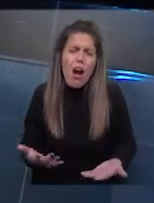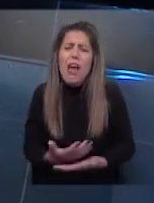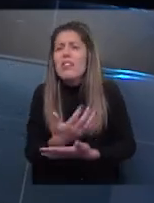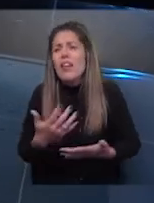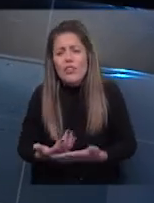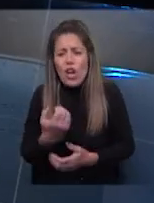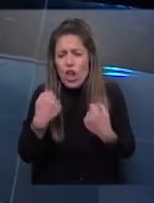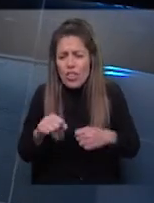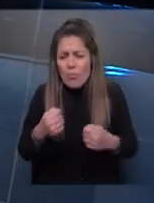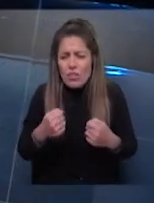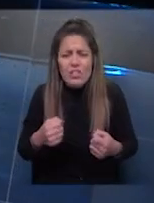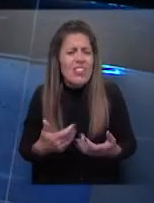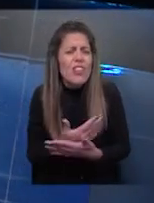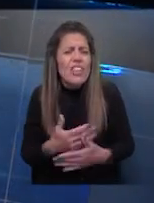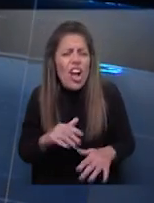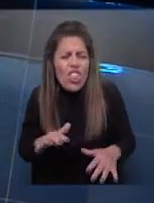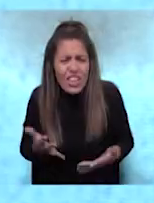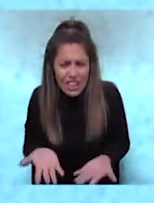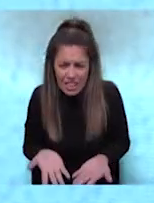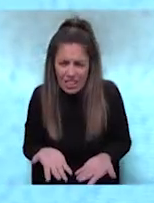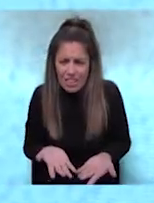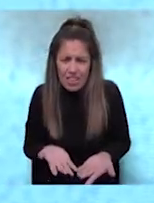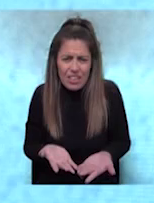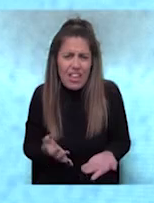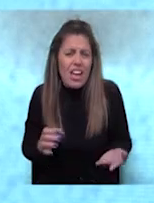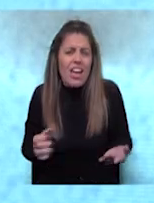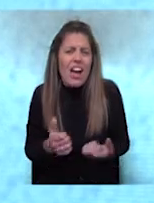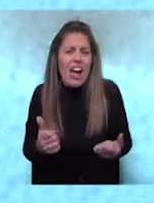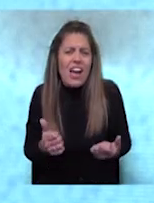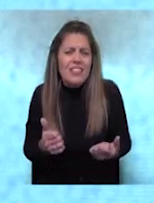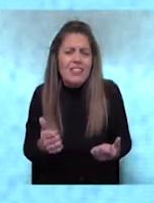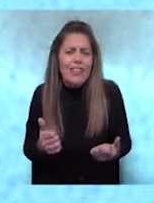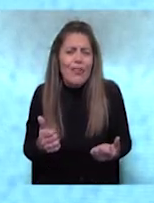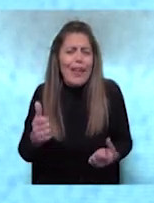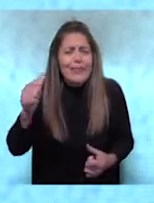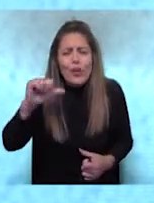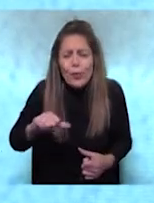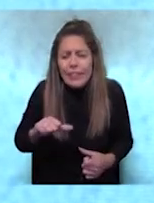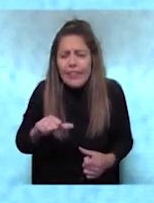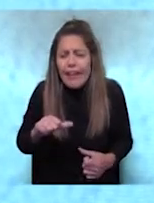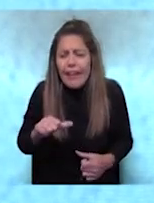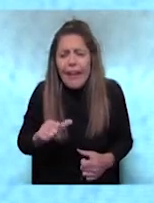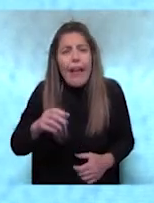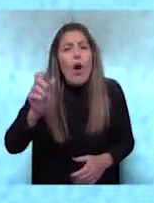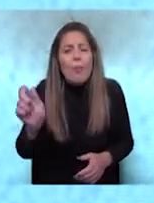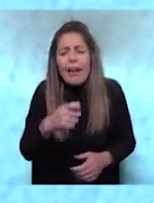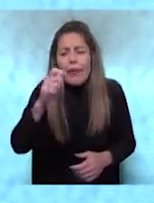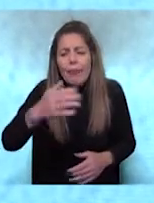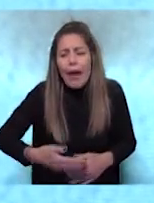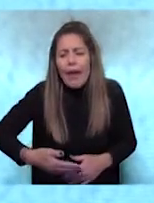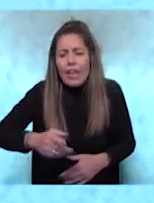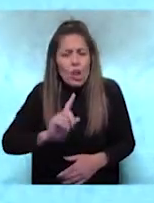deportistas. ¿Sacrificados de qué? ¿Qué? ¿Hacen una neurocirugía? ¿Levantan alguna pared? No, nada.